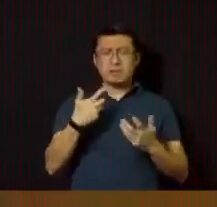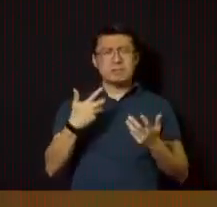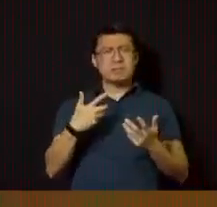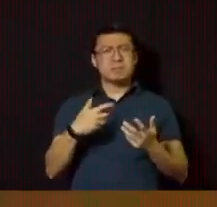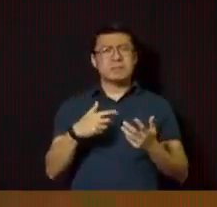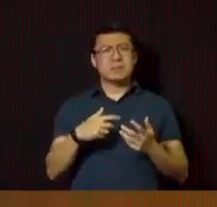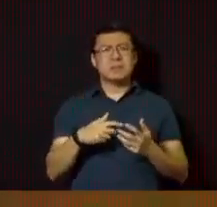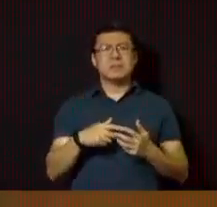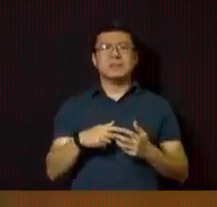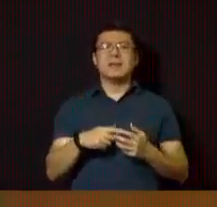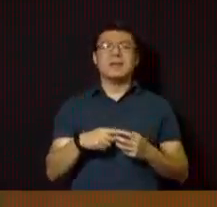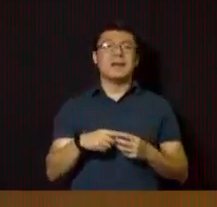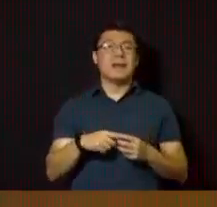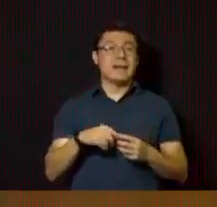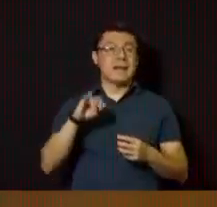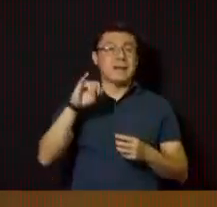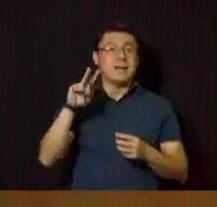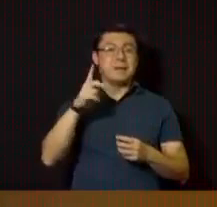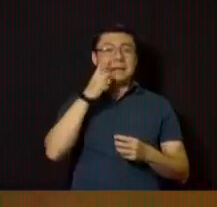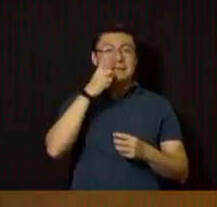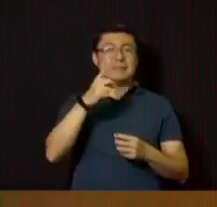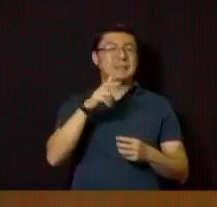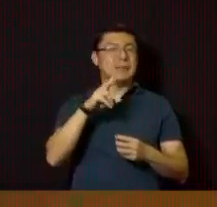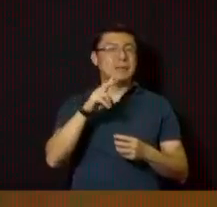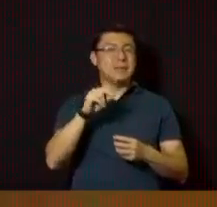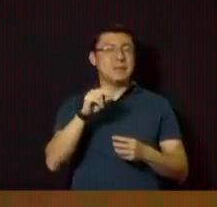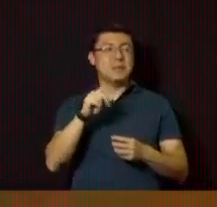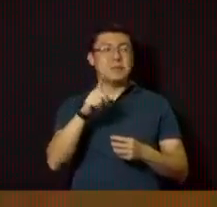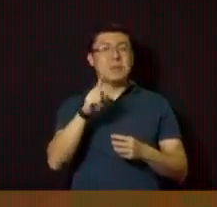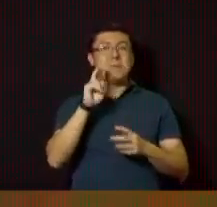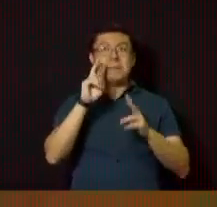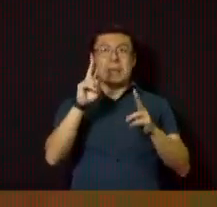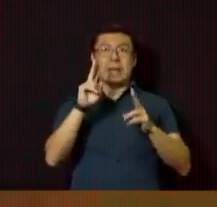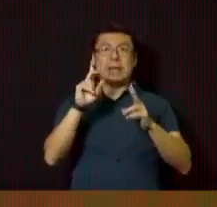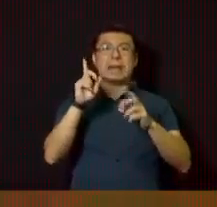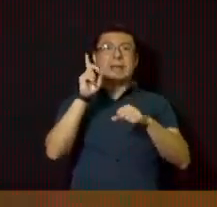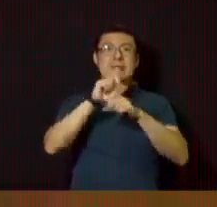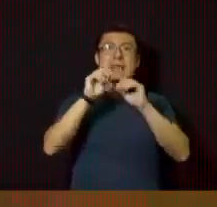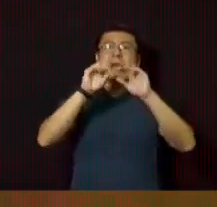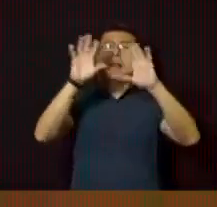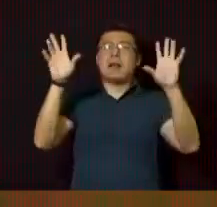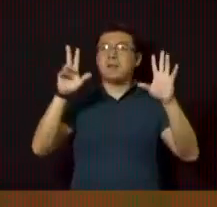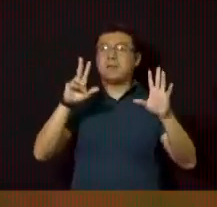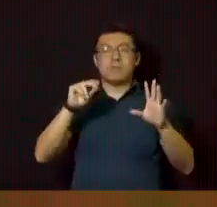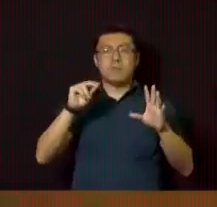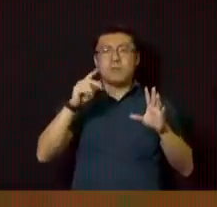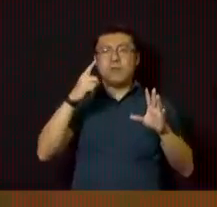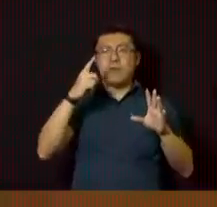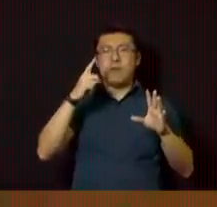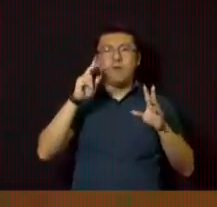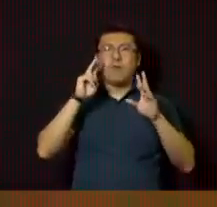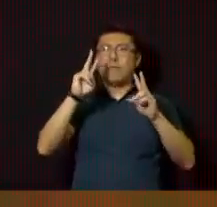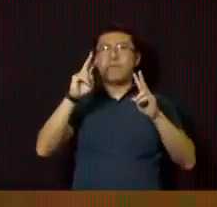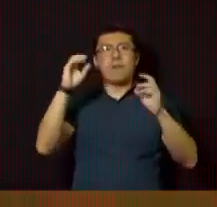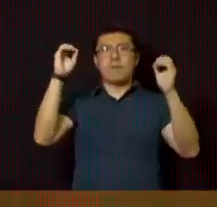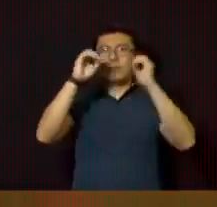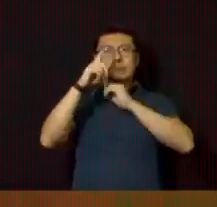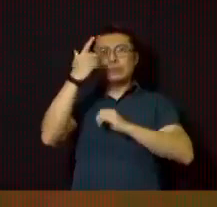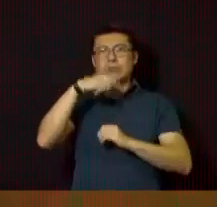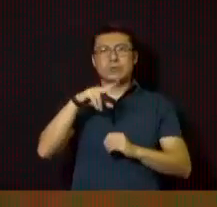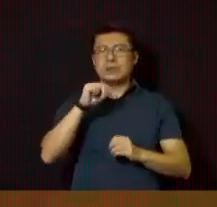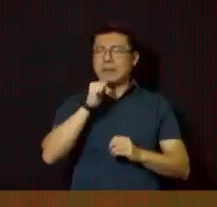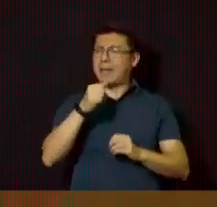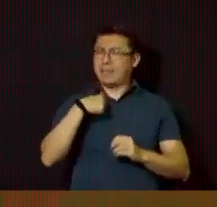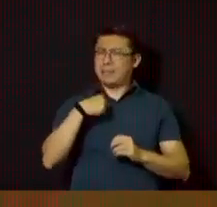van a ver el día y van a ver el día y no van a ver la noche, ¿no? Y yo decía, ¿cómo será eso? Eso era hasta mi curiosidad de